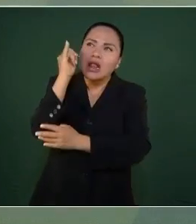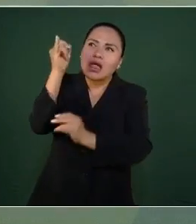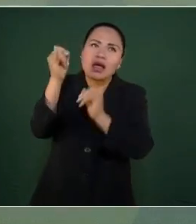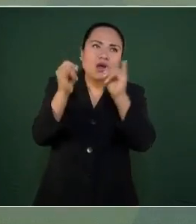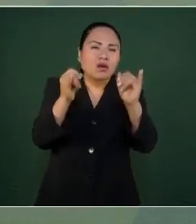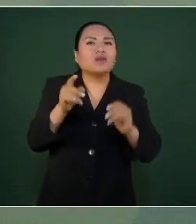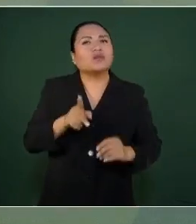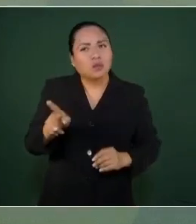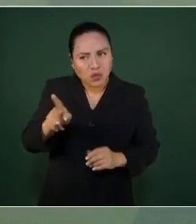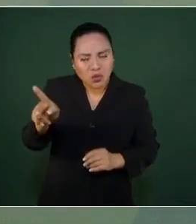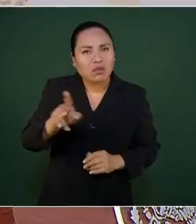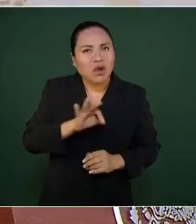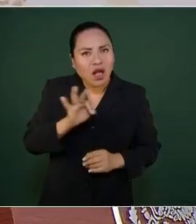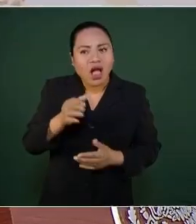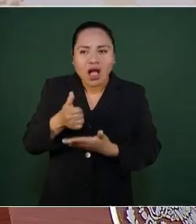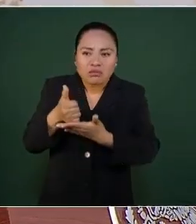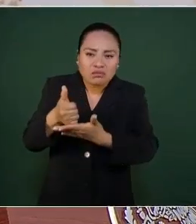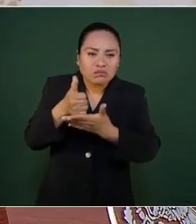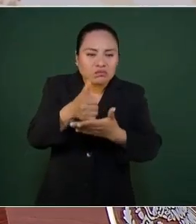Y es